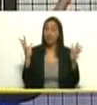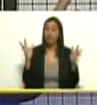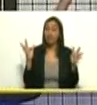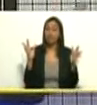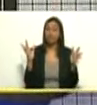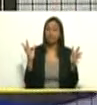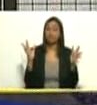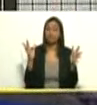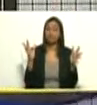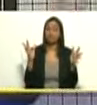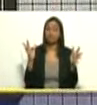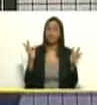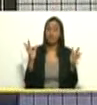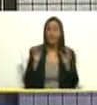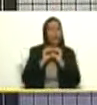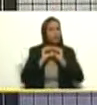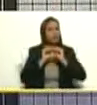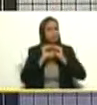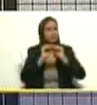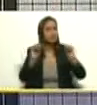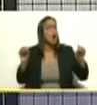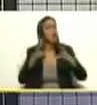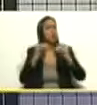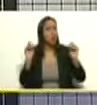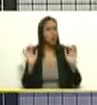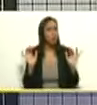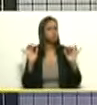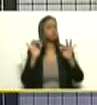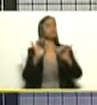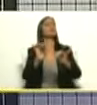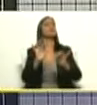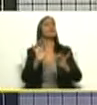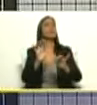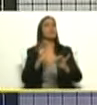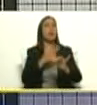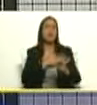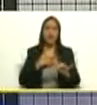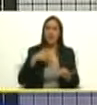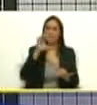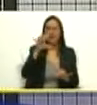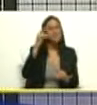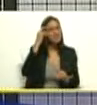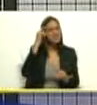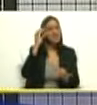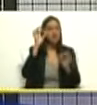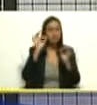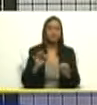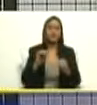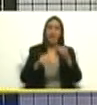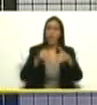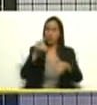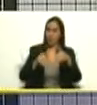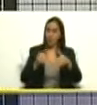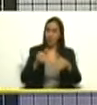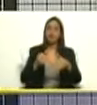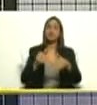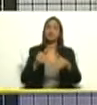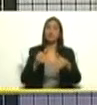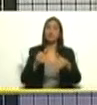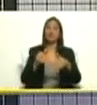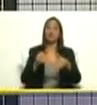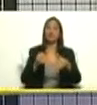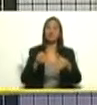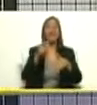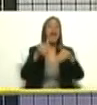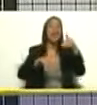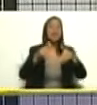amplitud convocado todo un pueblo que quiere Patria y el Día de las elecciones megaelecciones se